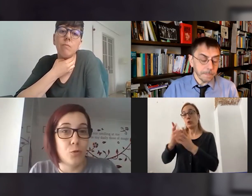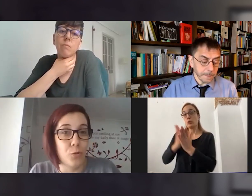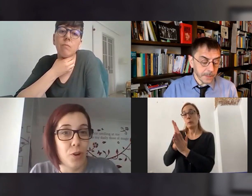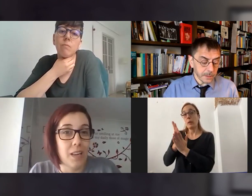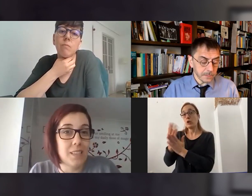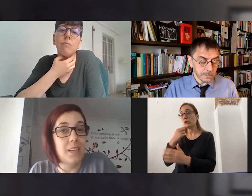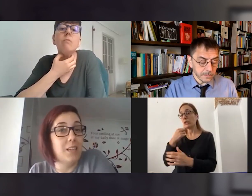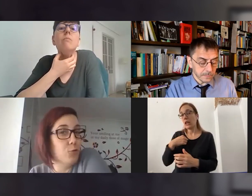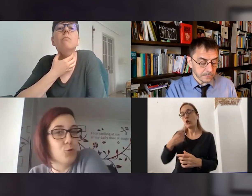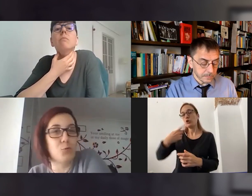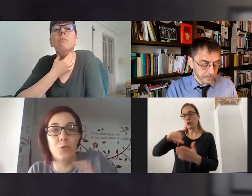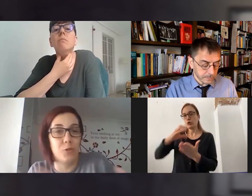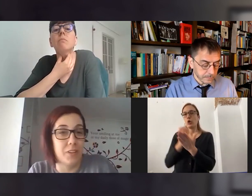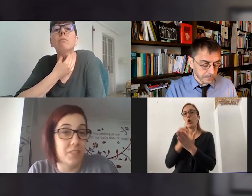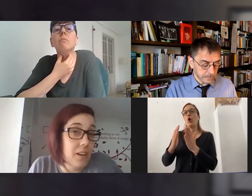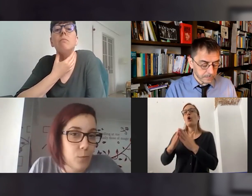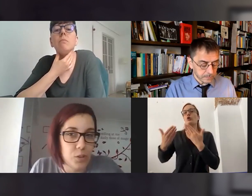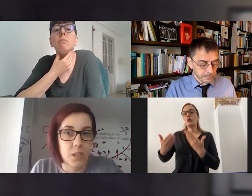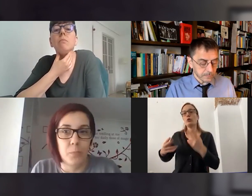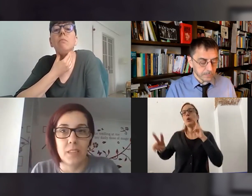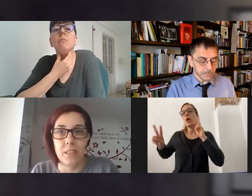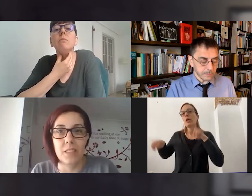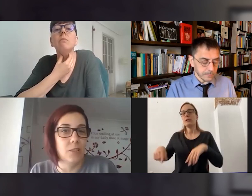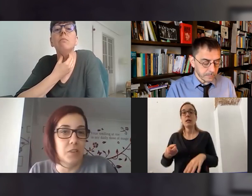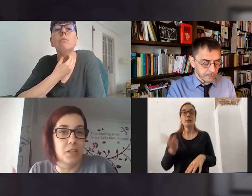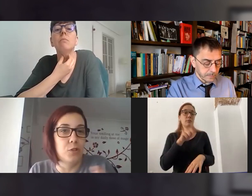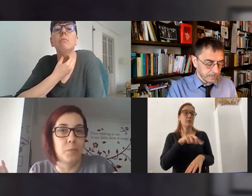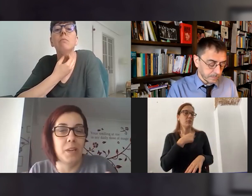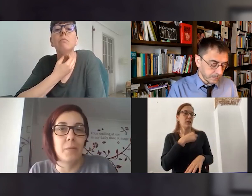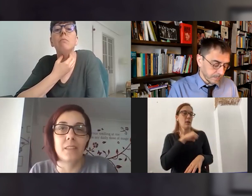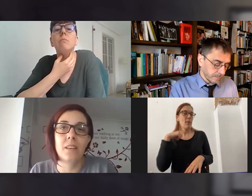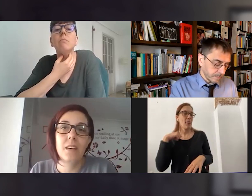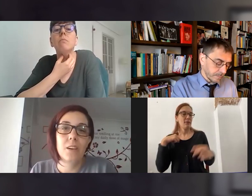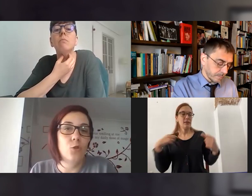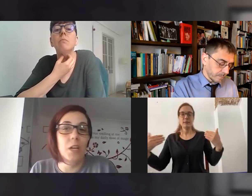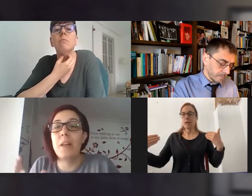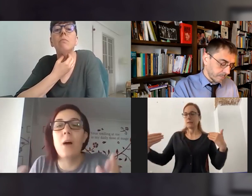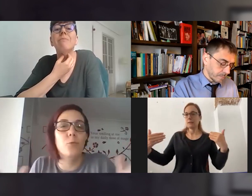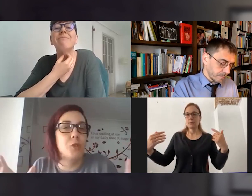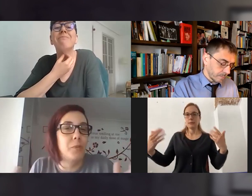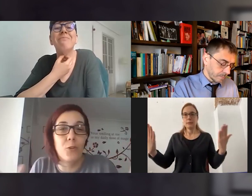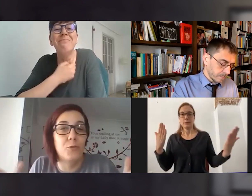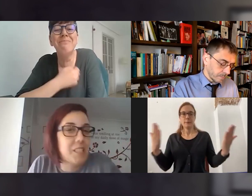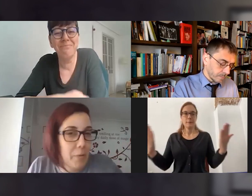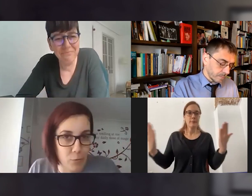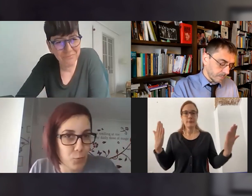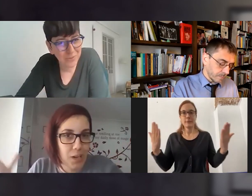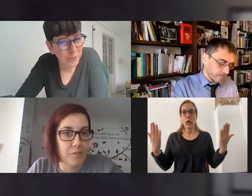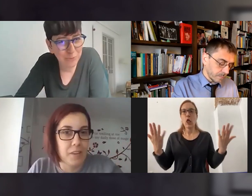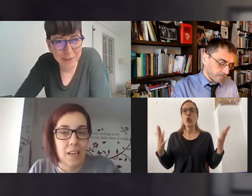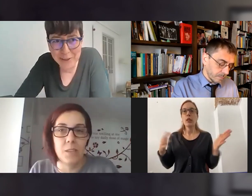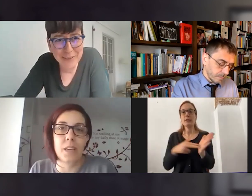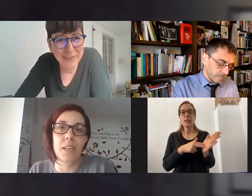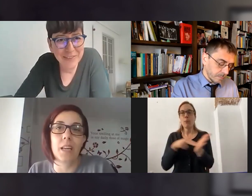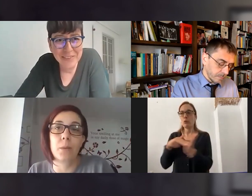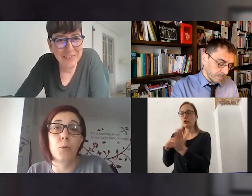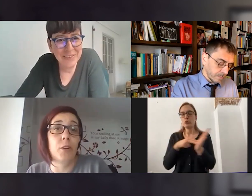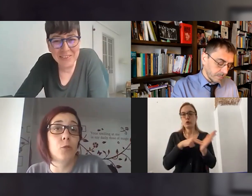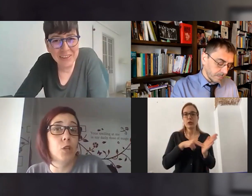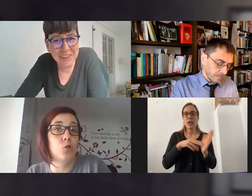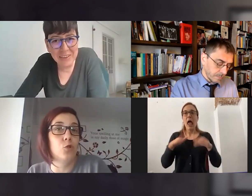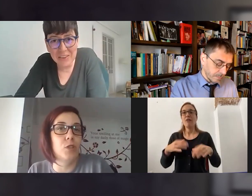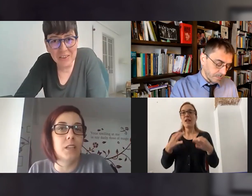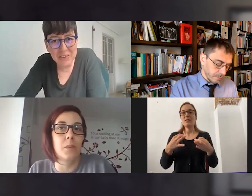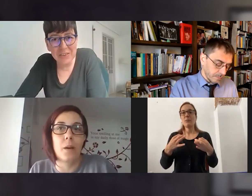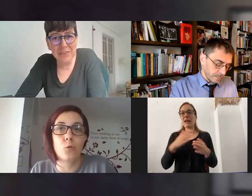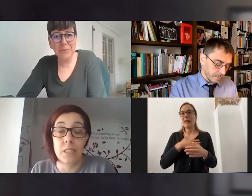éramos constitucionalistas y a otros medios que decían que éramos independentistas, que no terminábamos de ver dónde estábamos, porque al final siempre querían